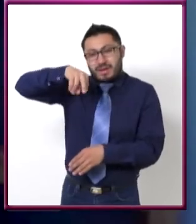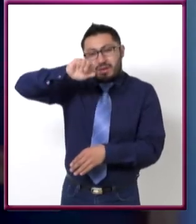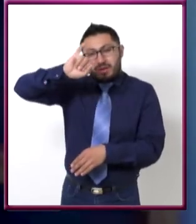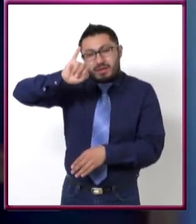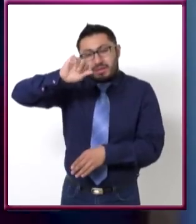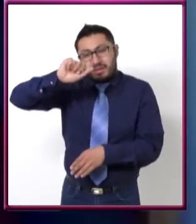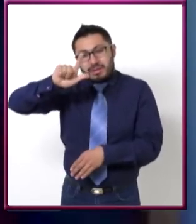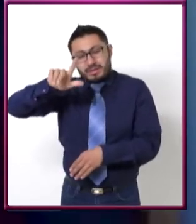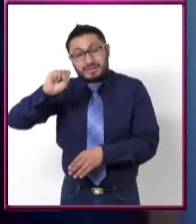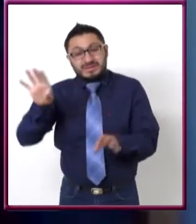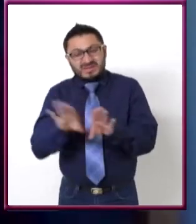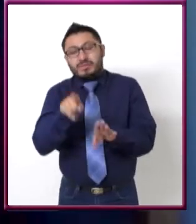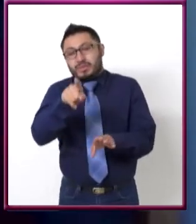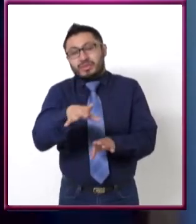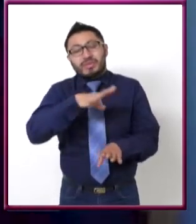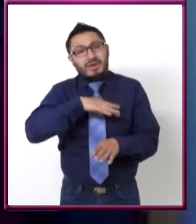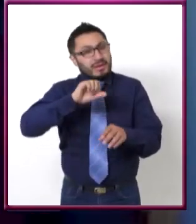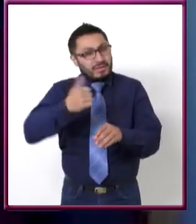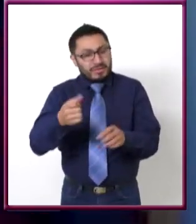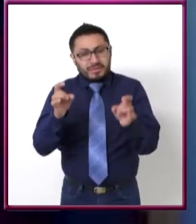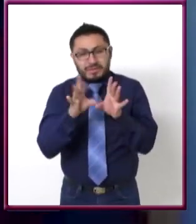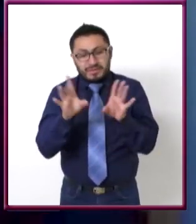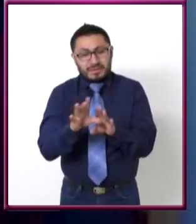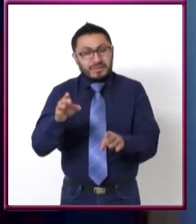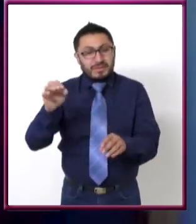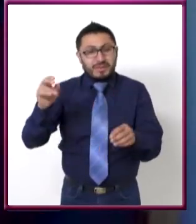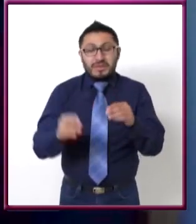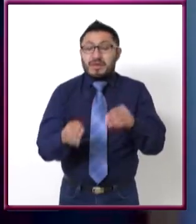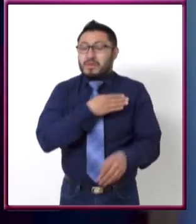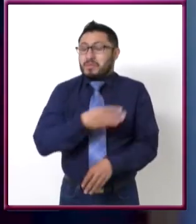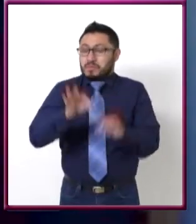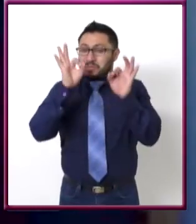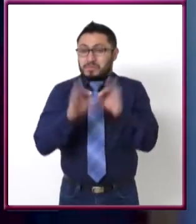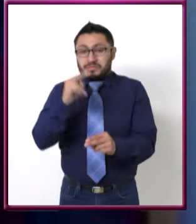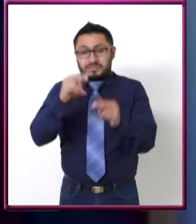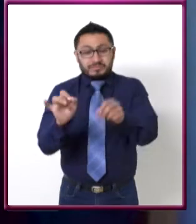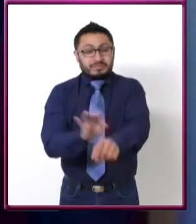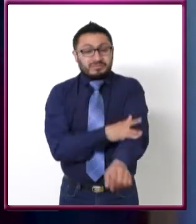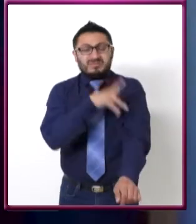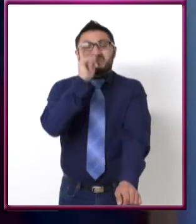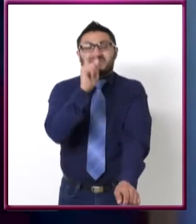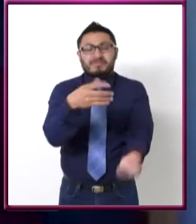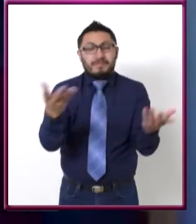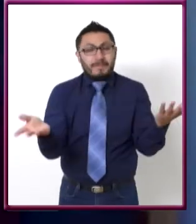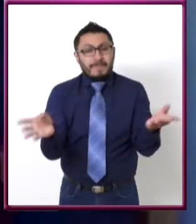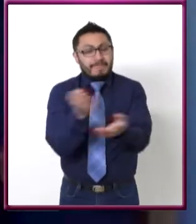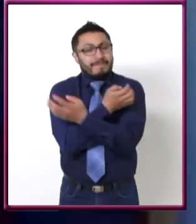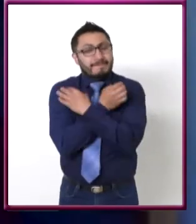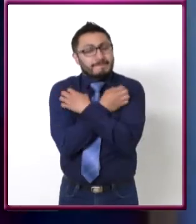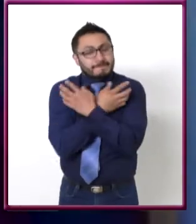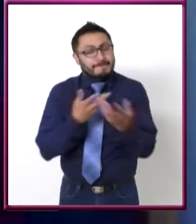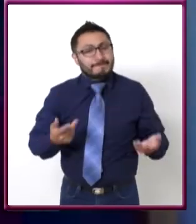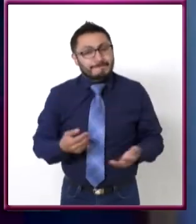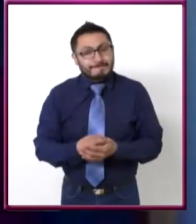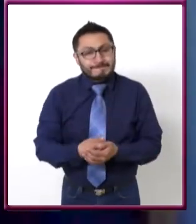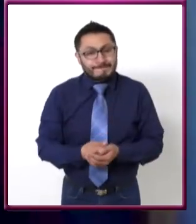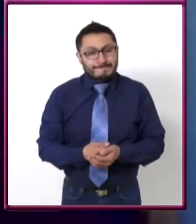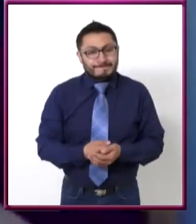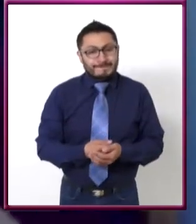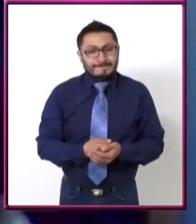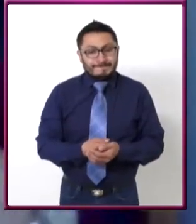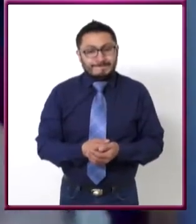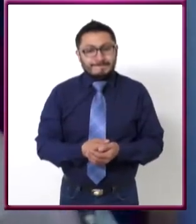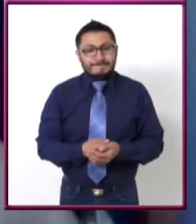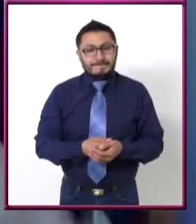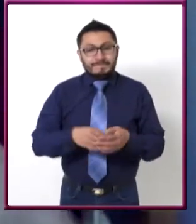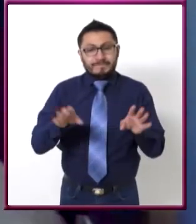están en otra situación y eso es buenísimo a nivel emocional. Entonces, ¿a qué me refiero con esta educación? Bueno,